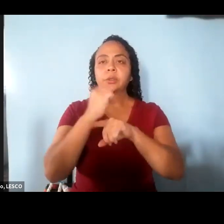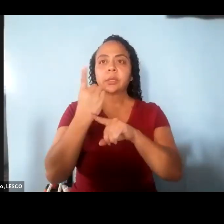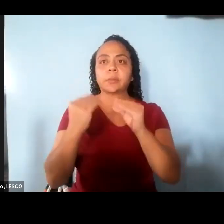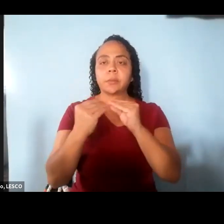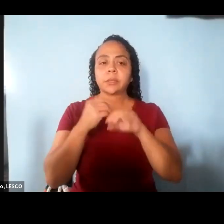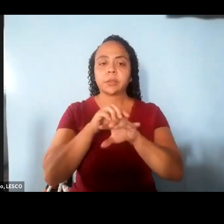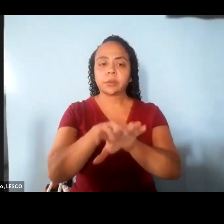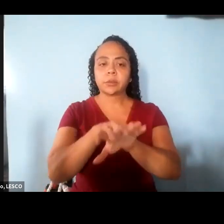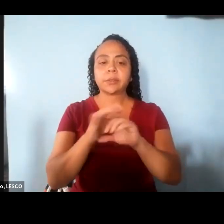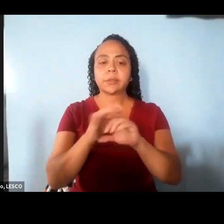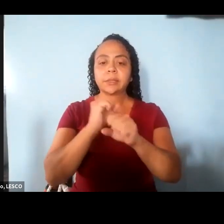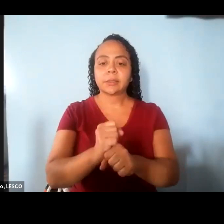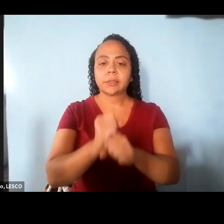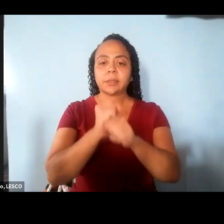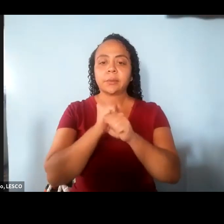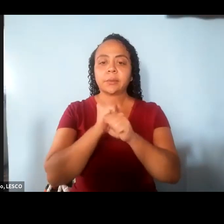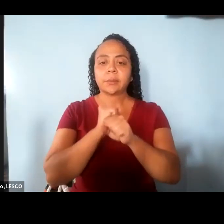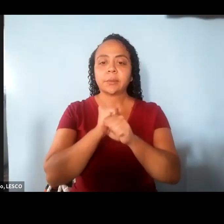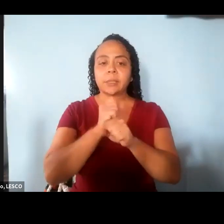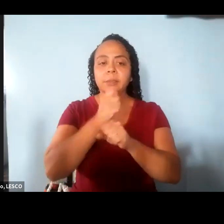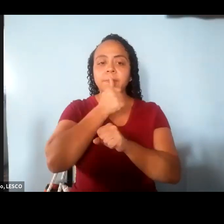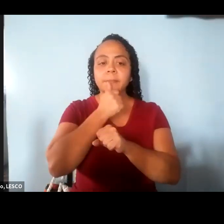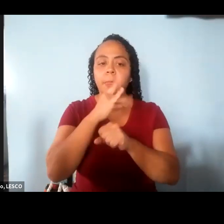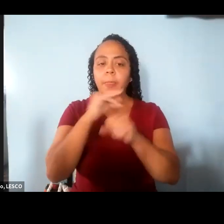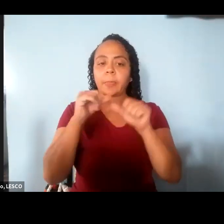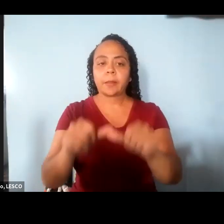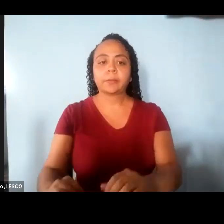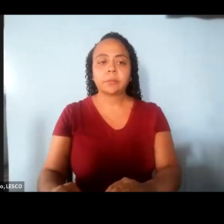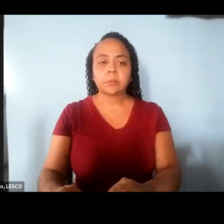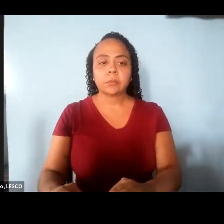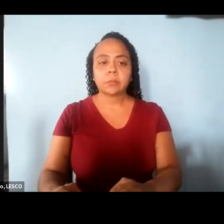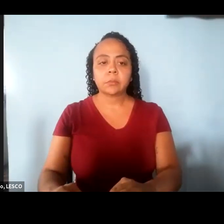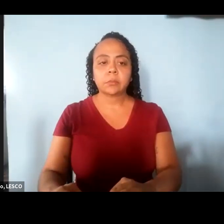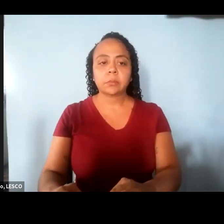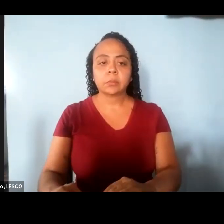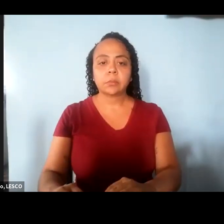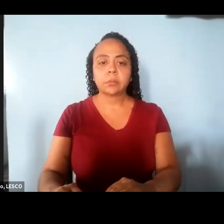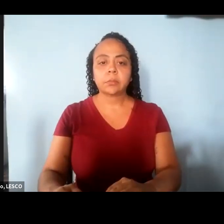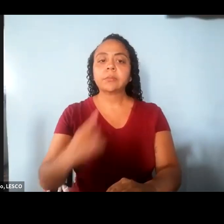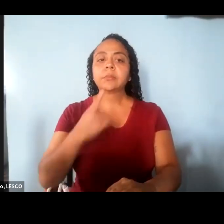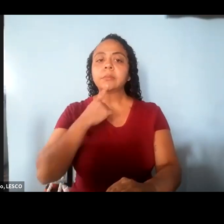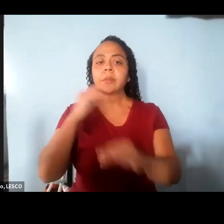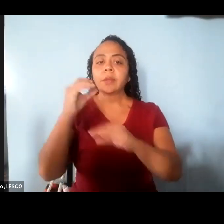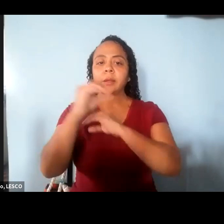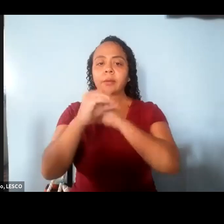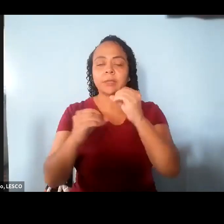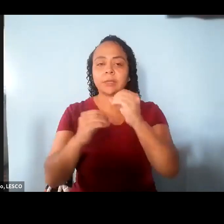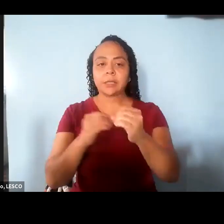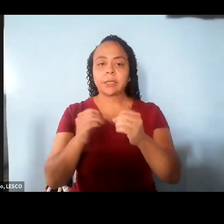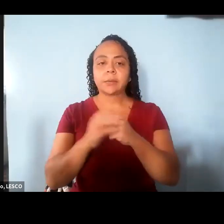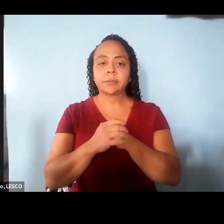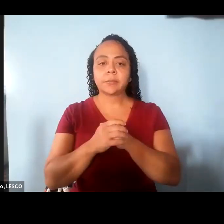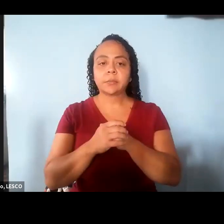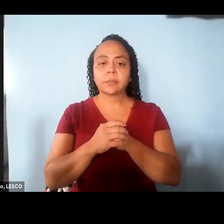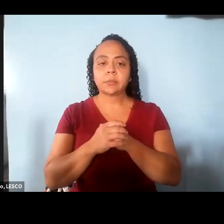seguras resilientes y sostenibles según la oficina de naciones unidas para el desarrollo en la